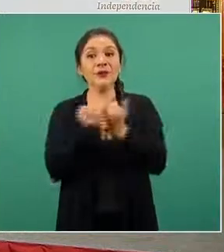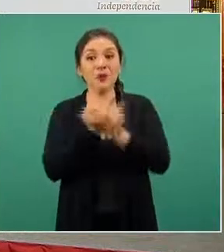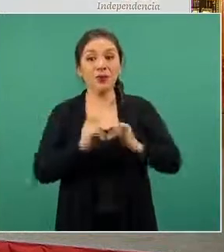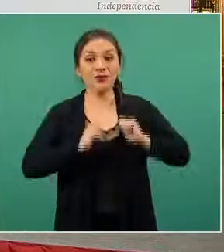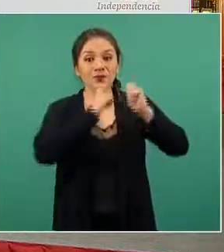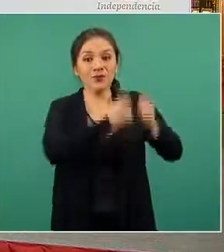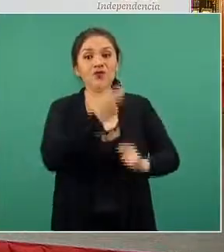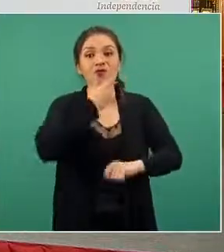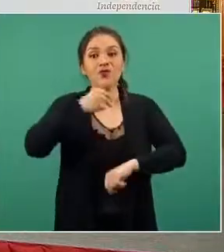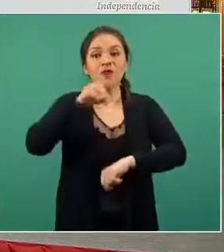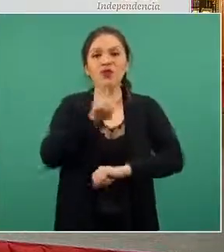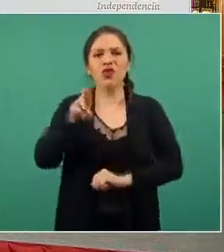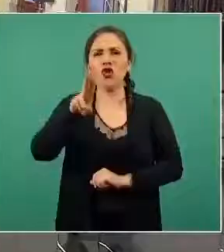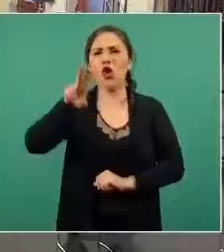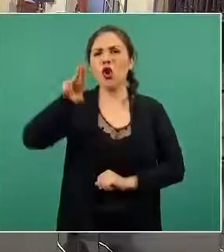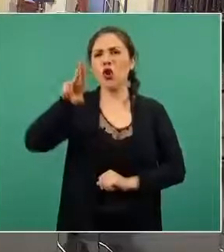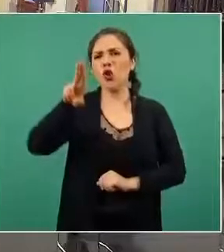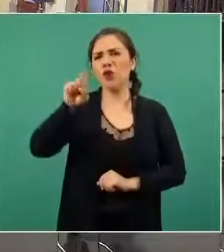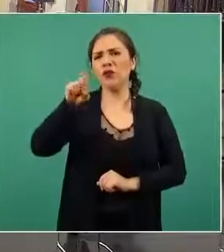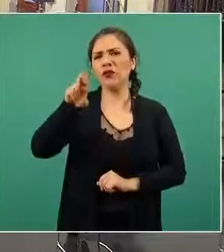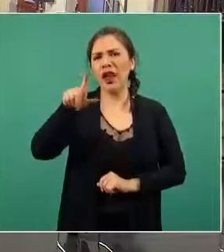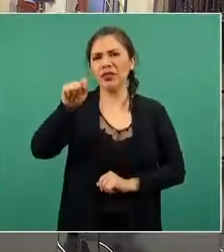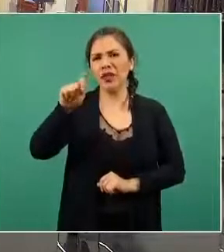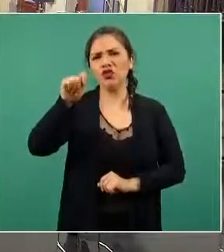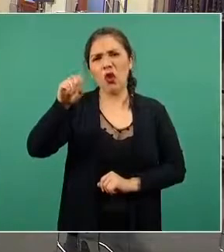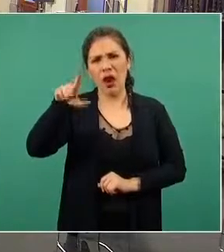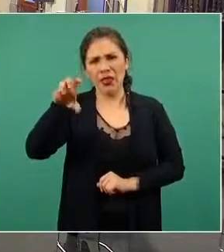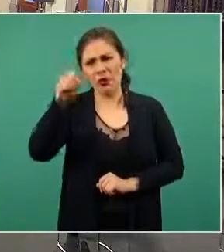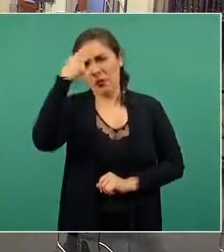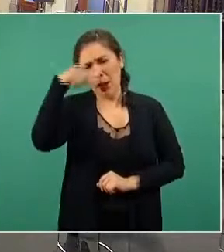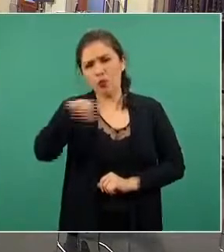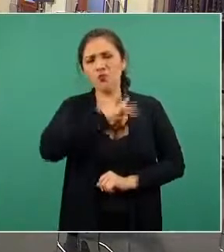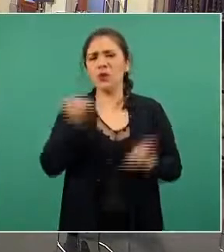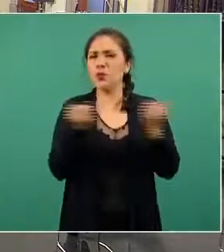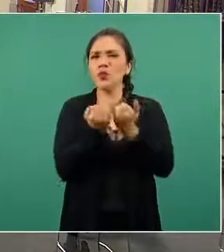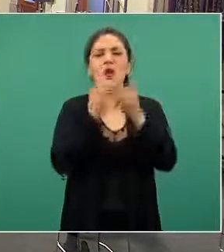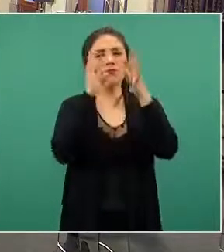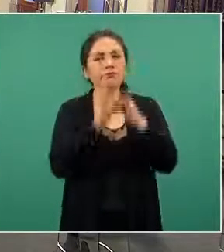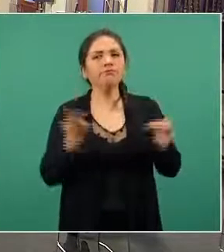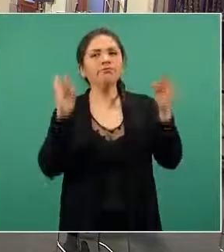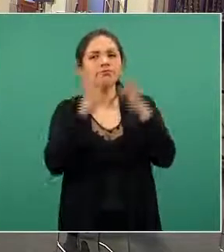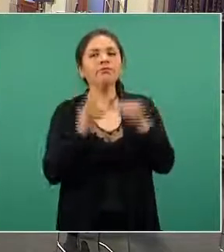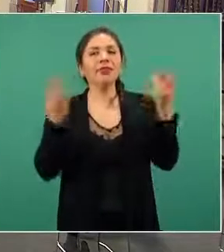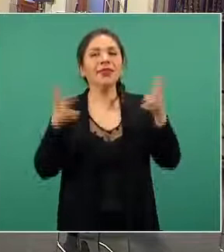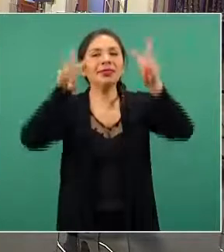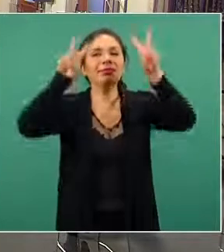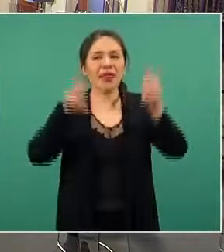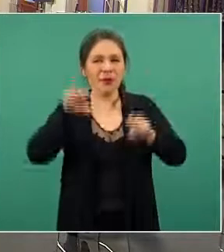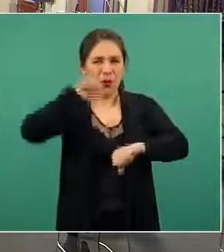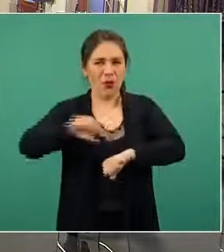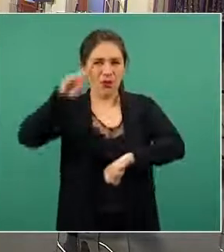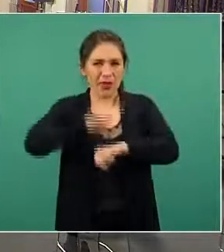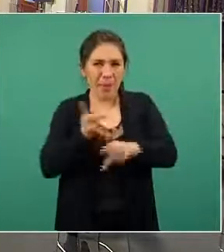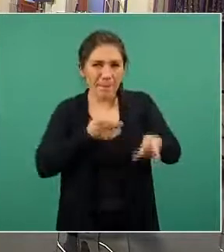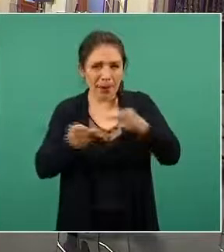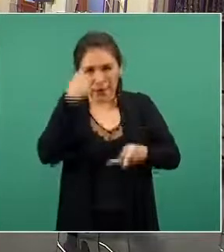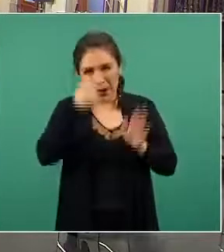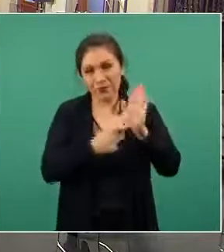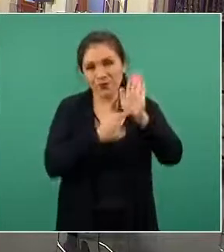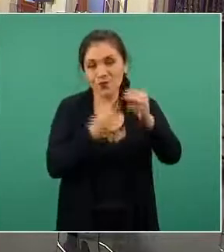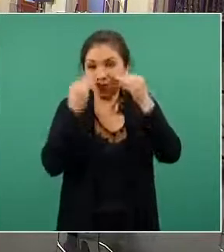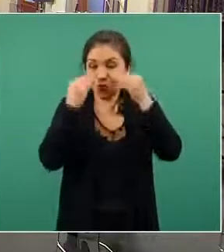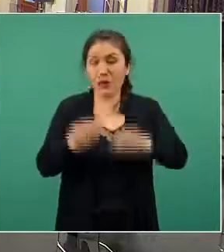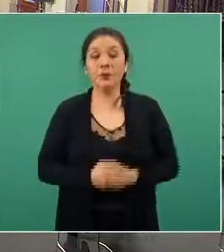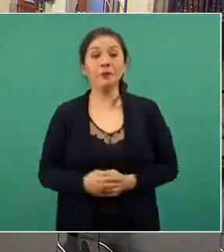al doctor Rosbel Toledo Ortiz para que nos pueda brindar también el tema que nos tiene preparado para el día de hoy.